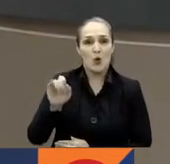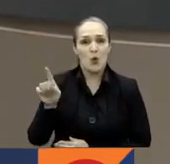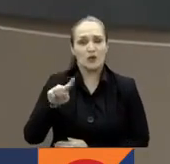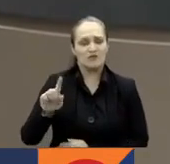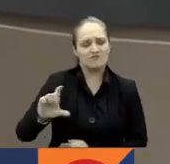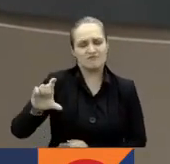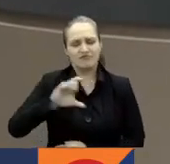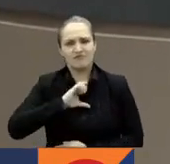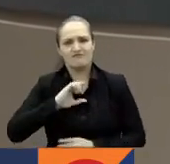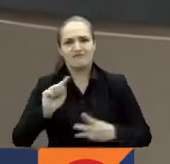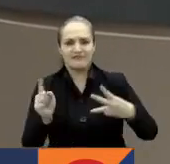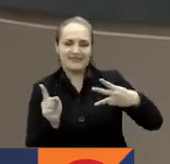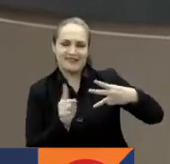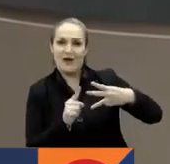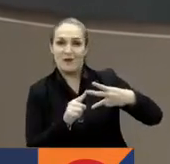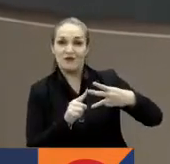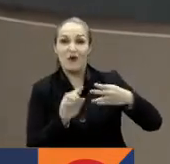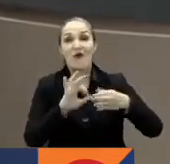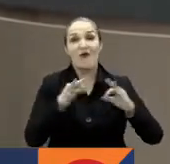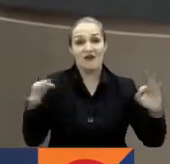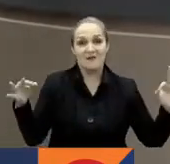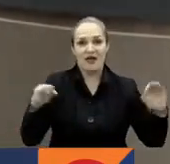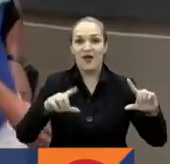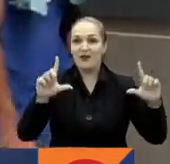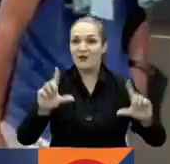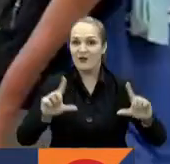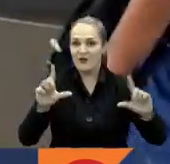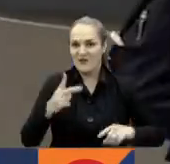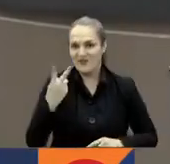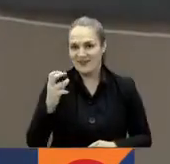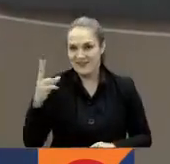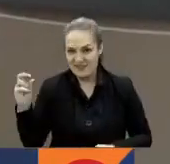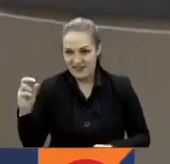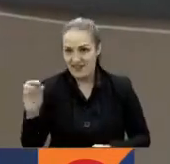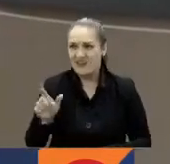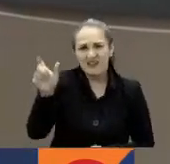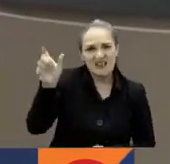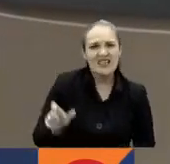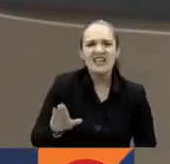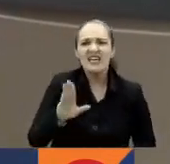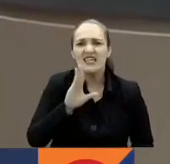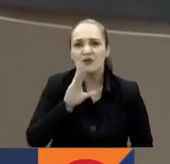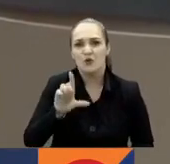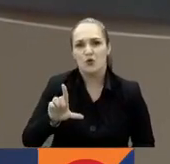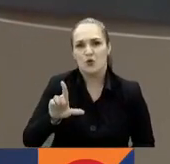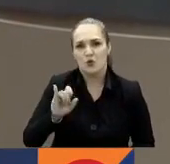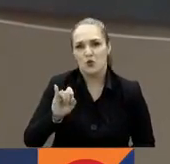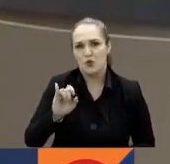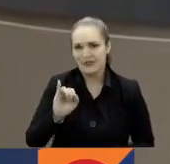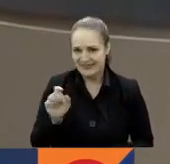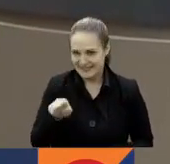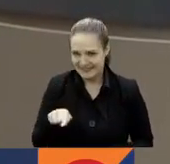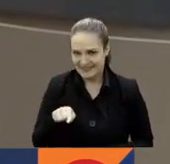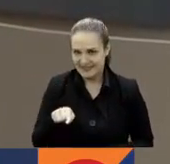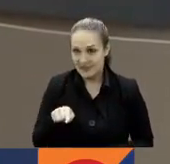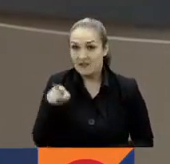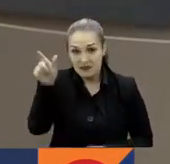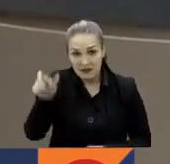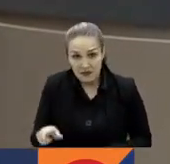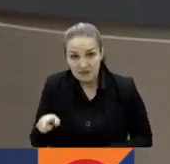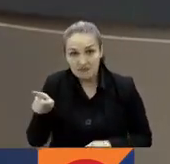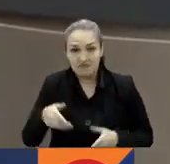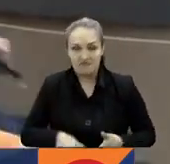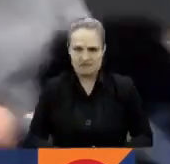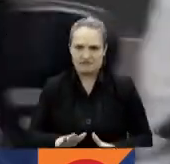de plata en los Juegos Olímpicos Tokio 2020. Se llama Luis Javier Mosquera. Fue derrotado en el último